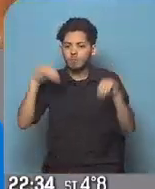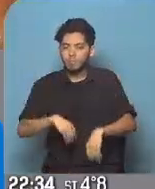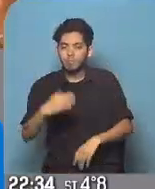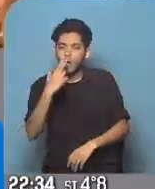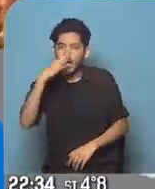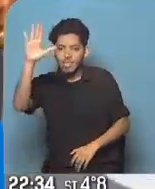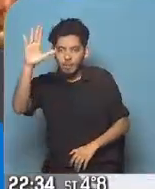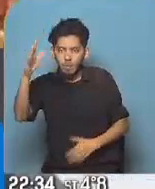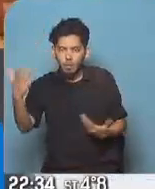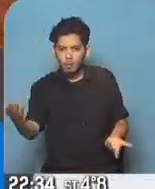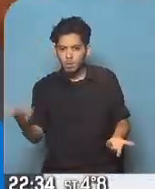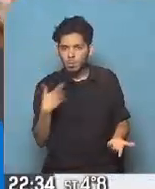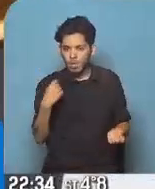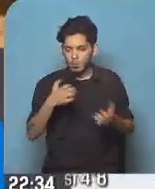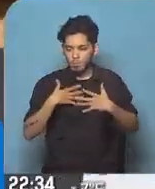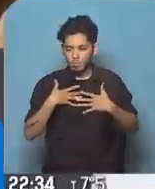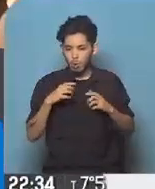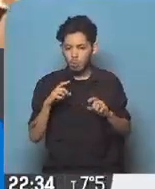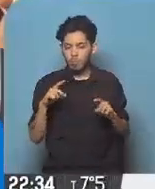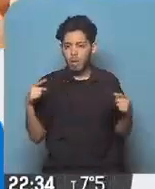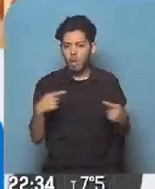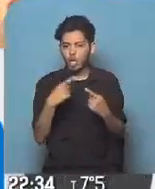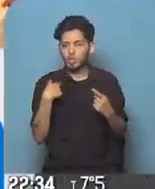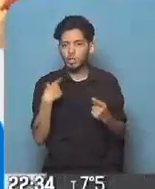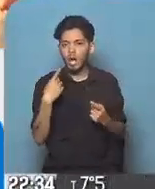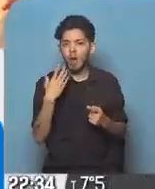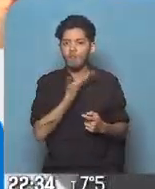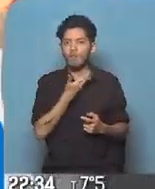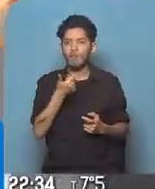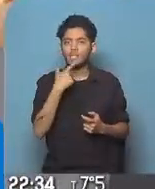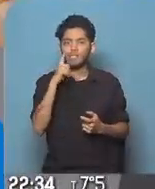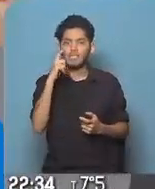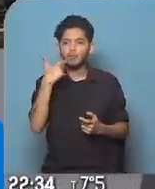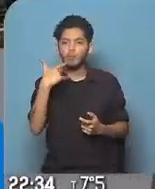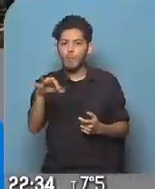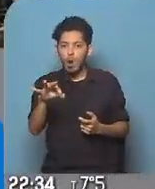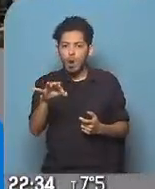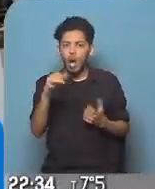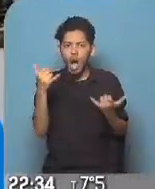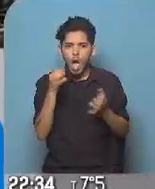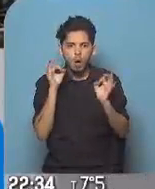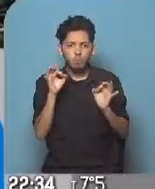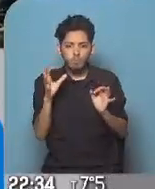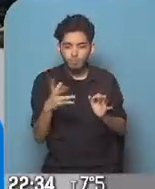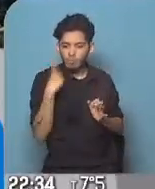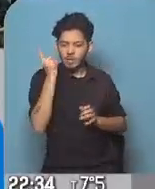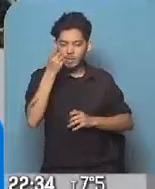no resolvió su propia inmunidad al fascismo, es decir, hay totalitarismo